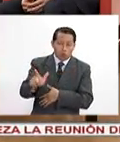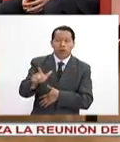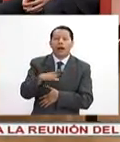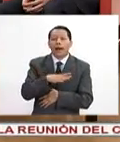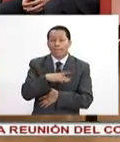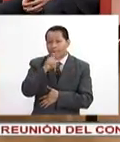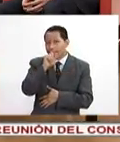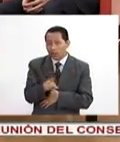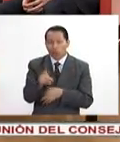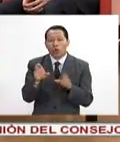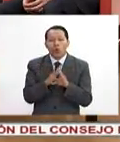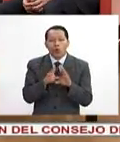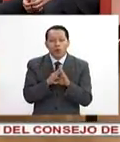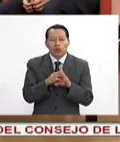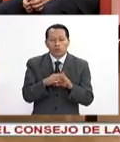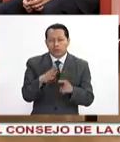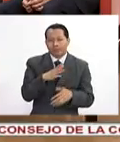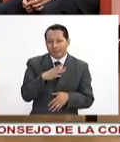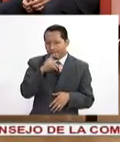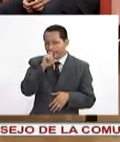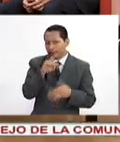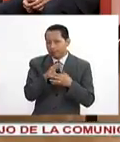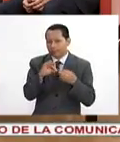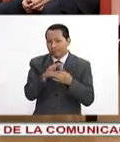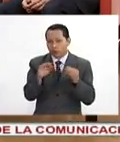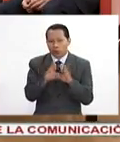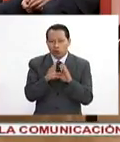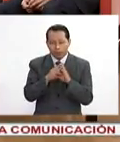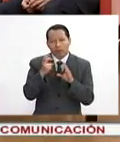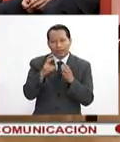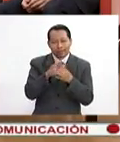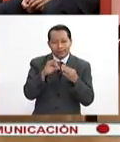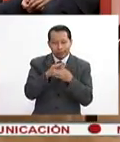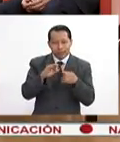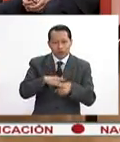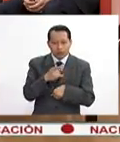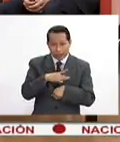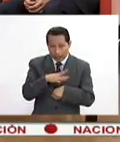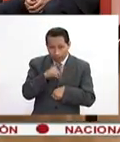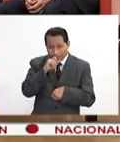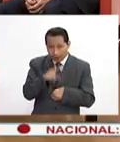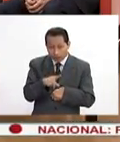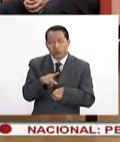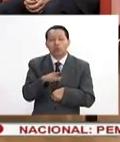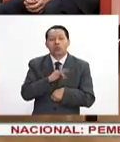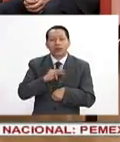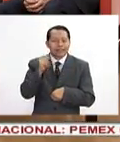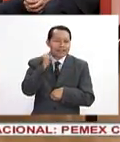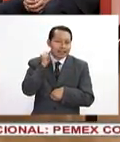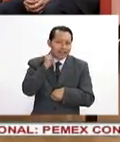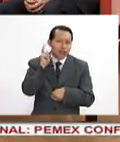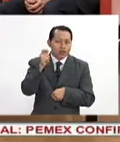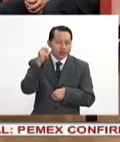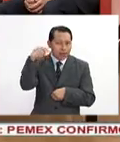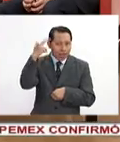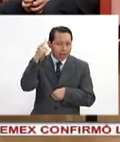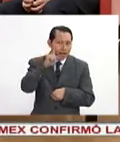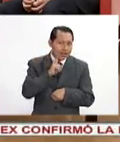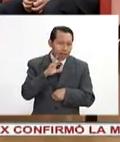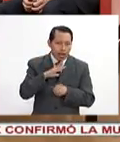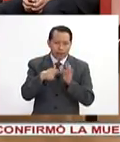empieza realmente a, digamos que, figurarse este panorama. Porque al abrir el Parlamento, la reina presenta los